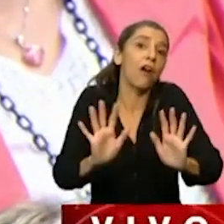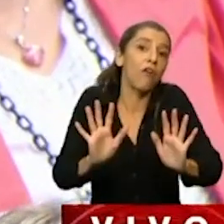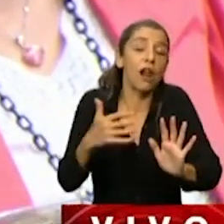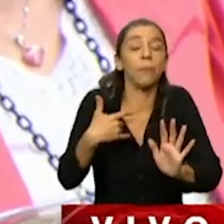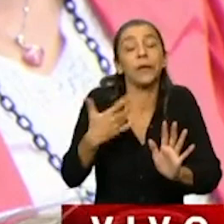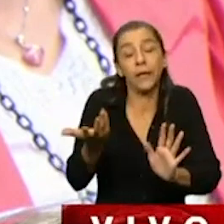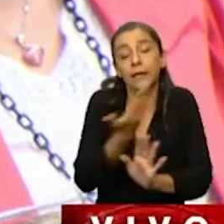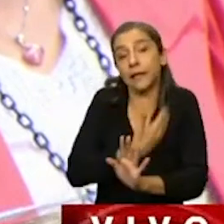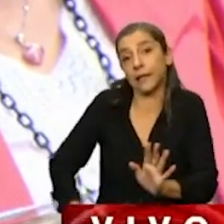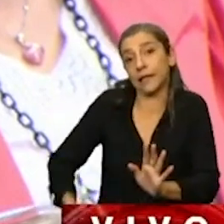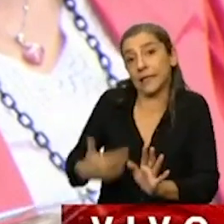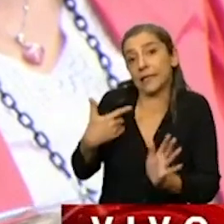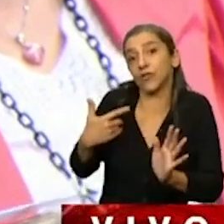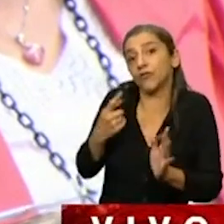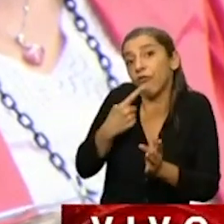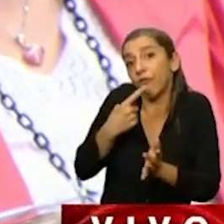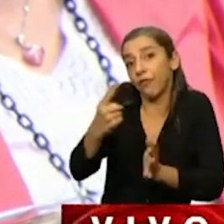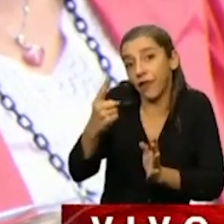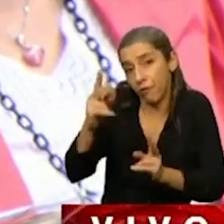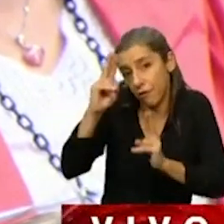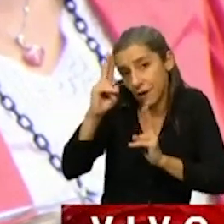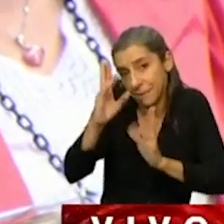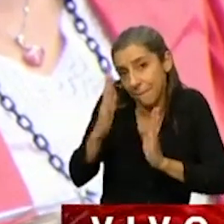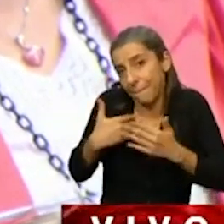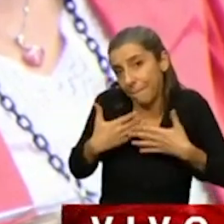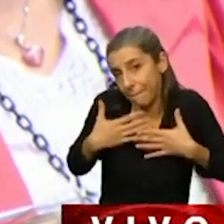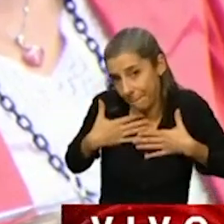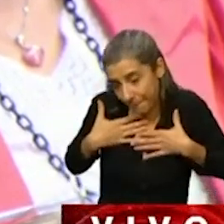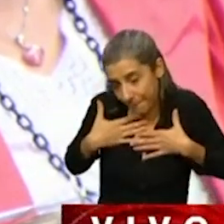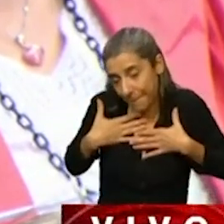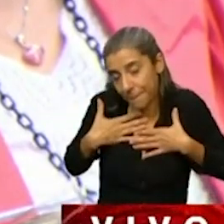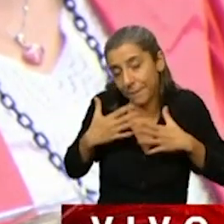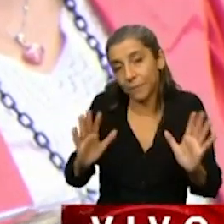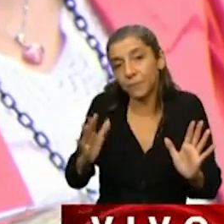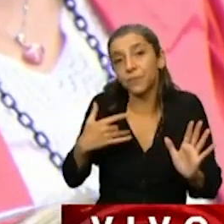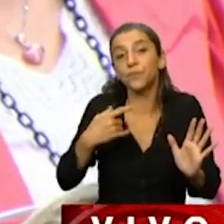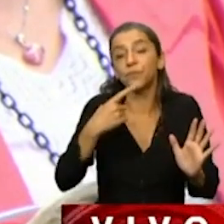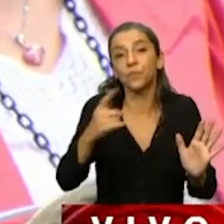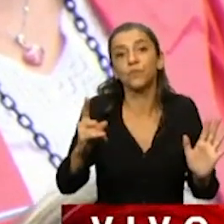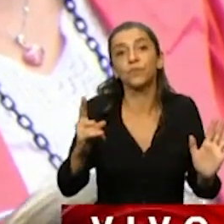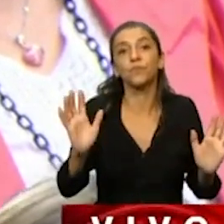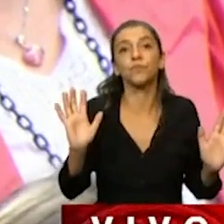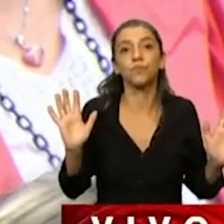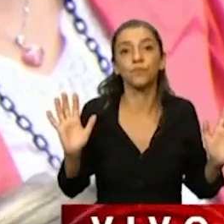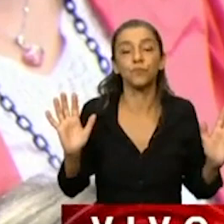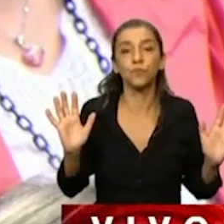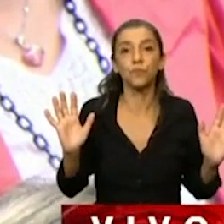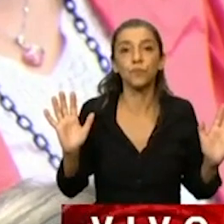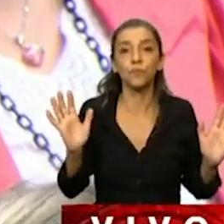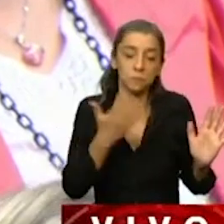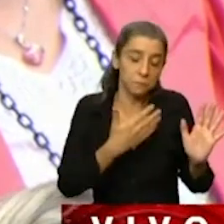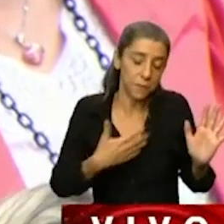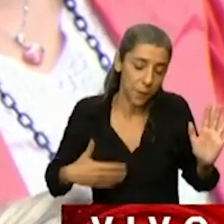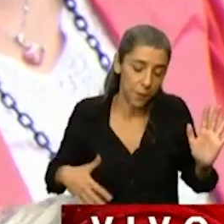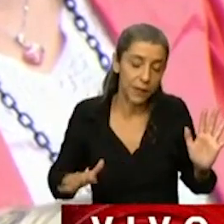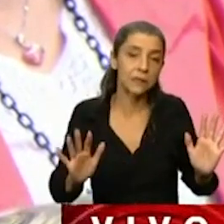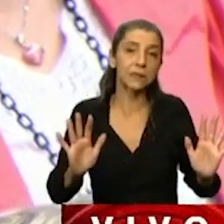le digo con todo respeto, señor presidente, se lo digo con todo respeto, señor presidente,